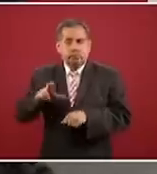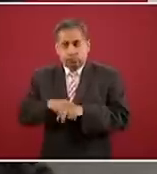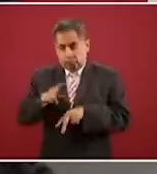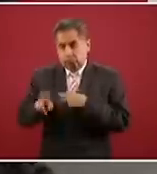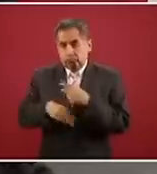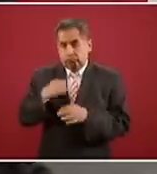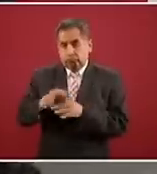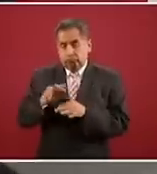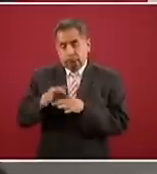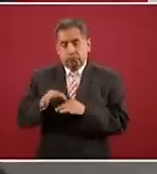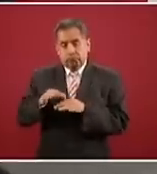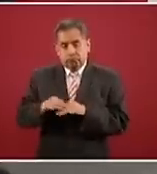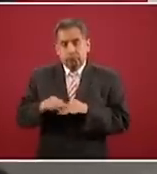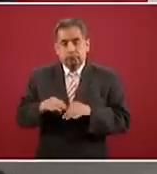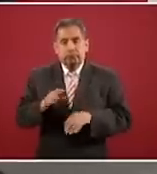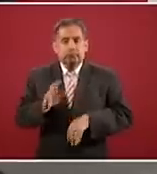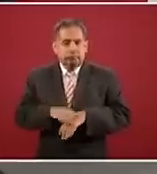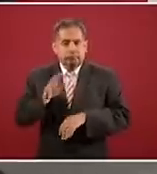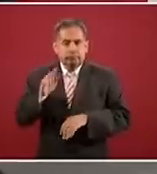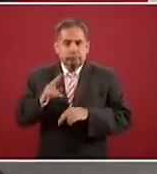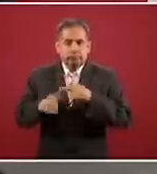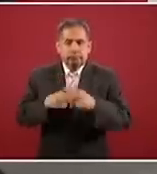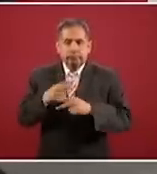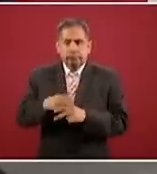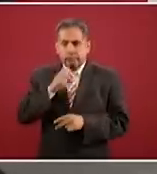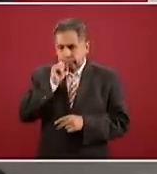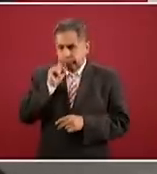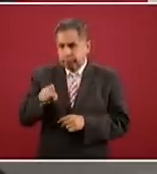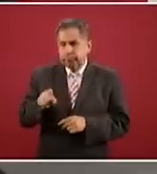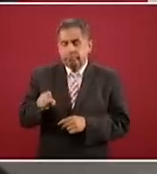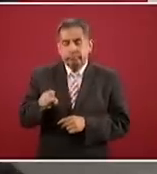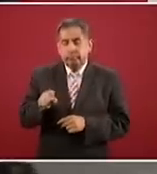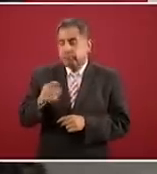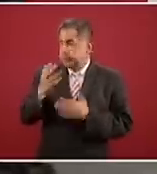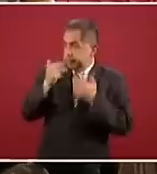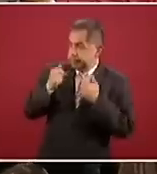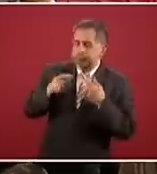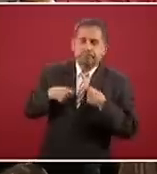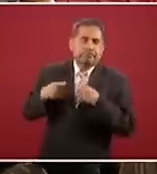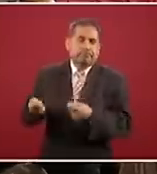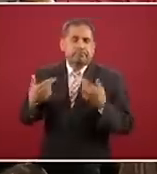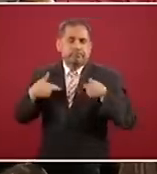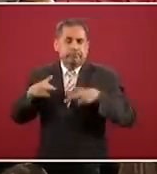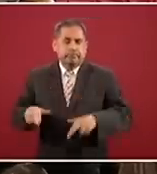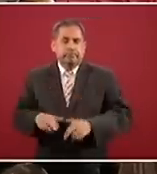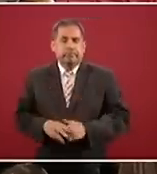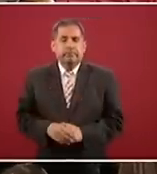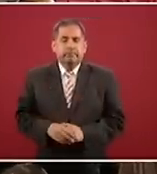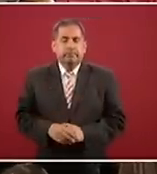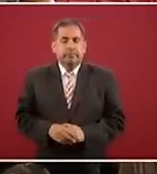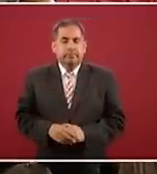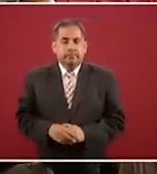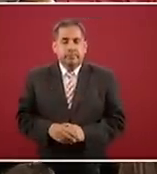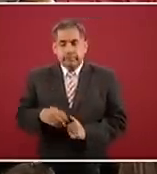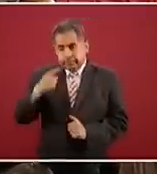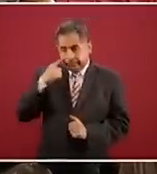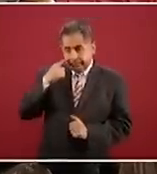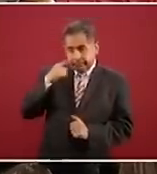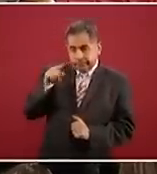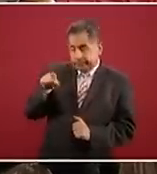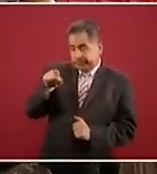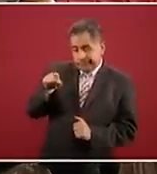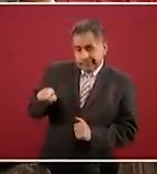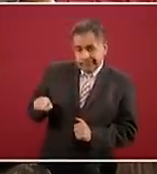alta asistencia, y también en su ausencia un representante. Aquí, en estos casos,